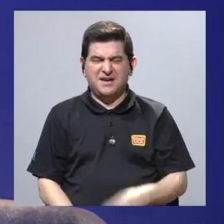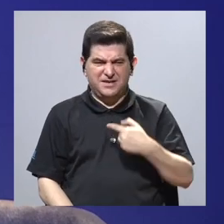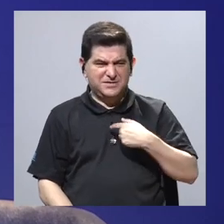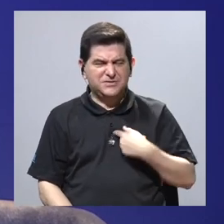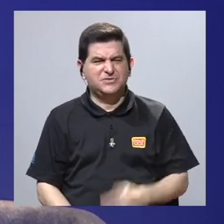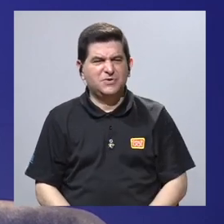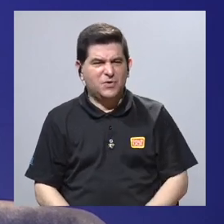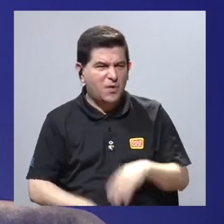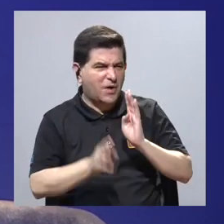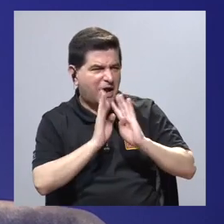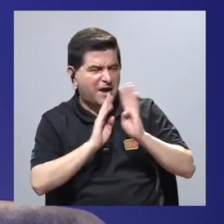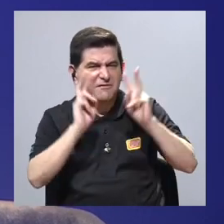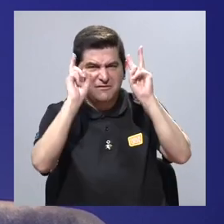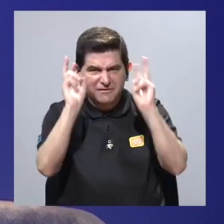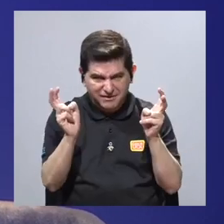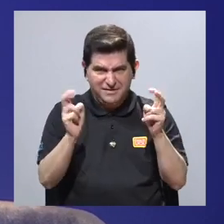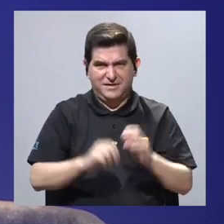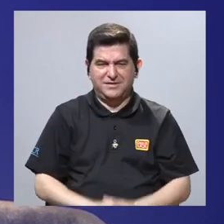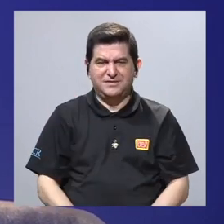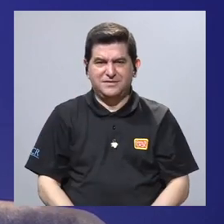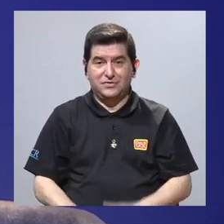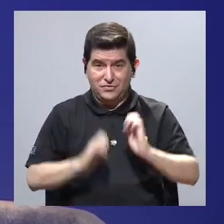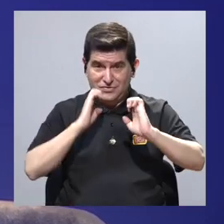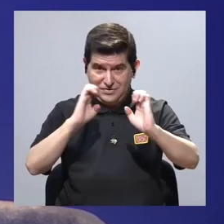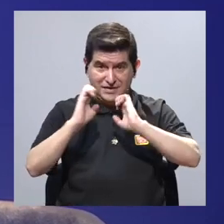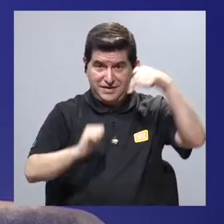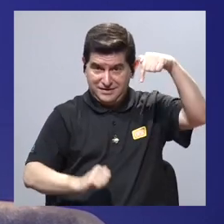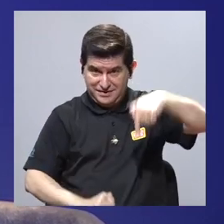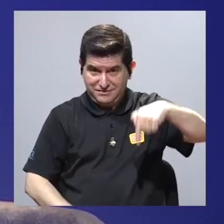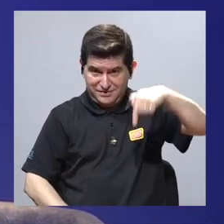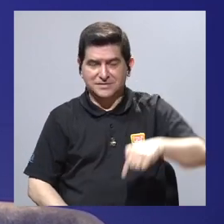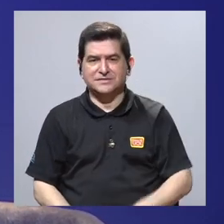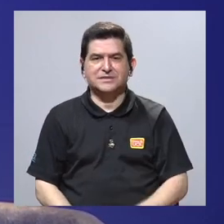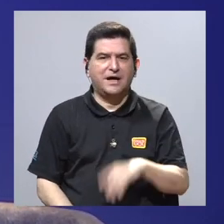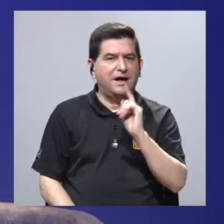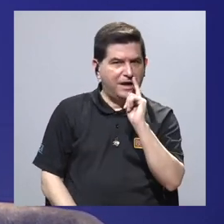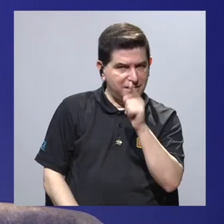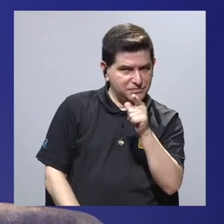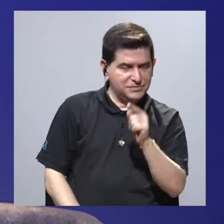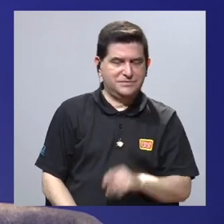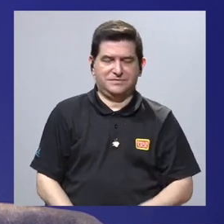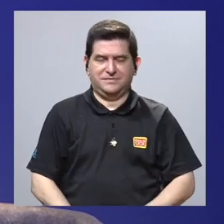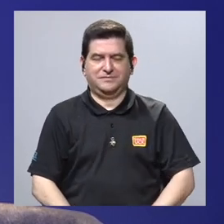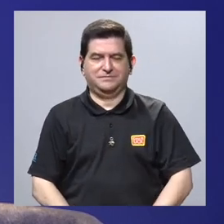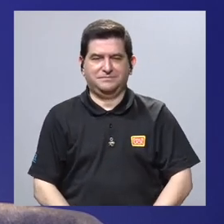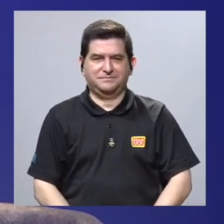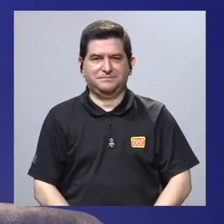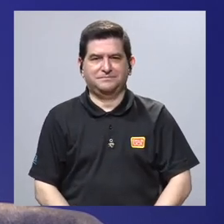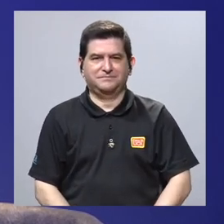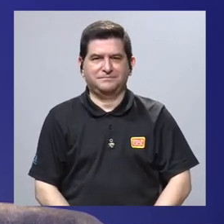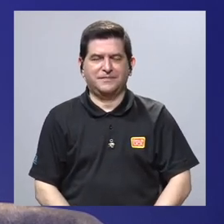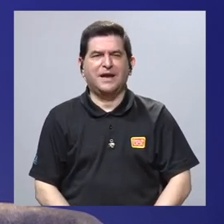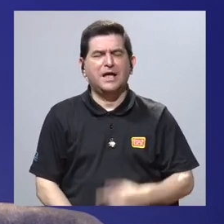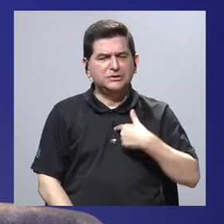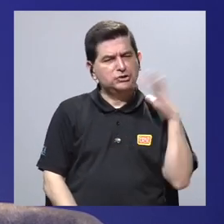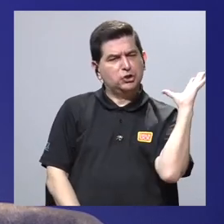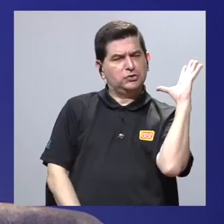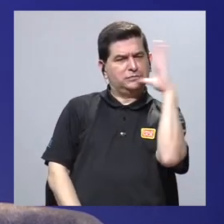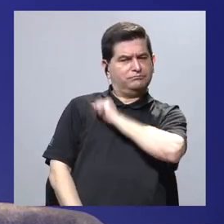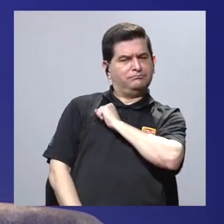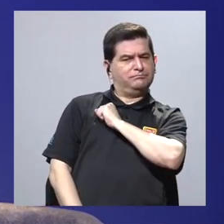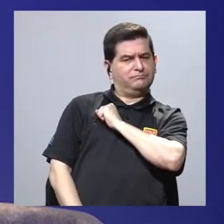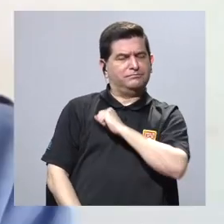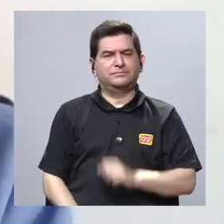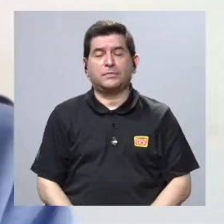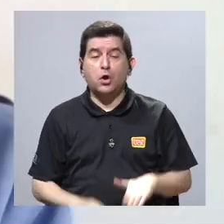Ayer estaba socializando el tema de la entrevista con usted el día de hoy y me